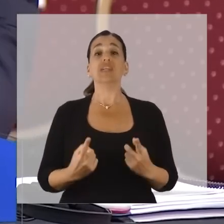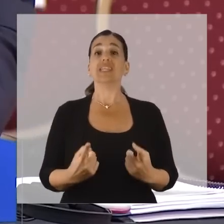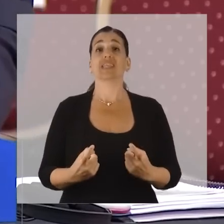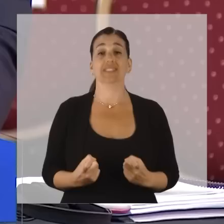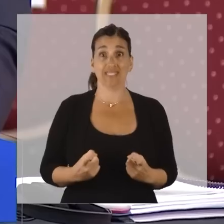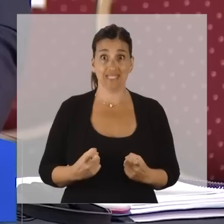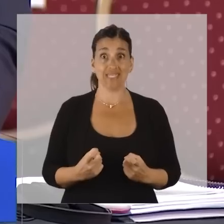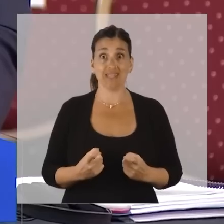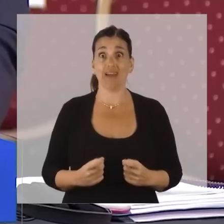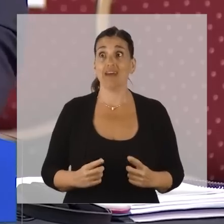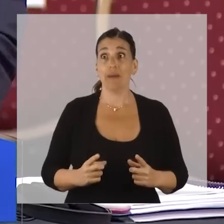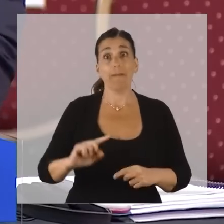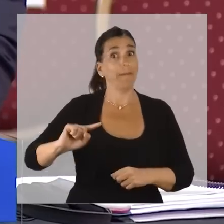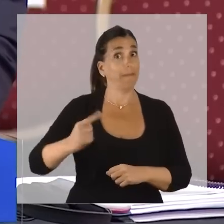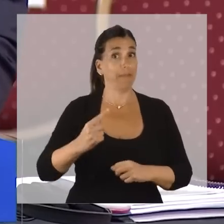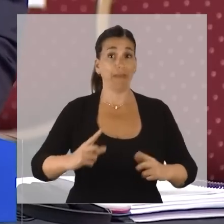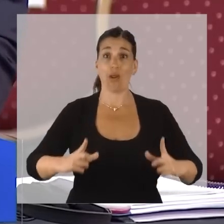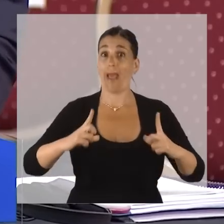tiene que generar esperanza